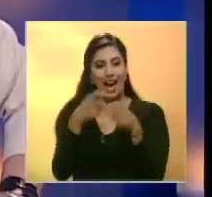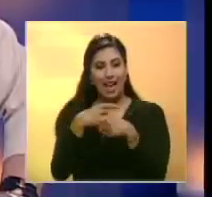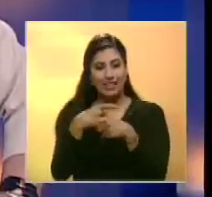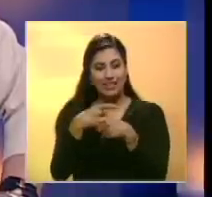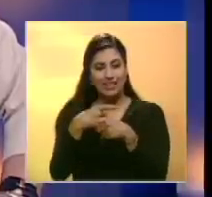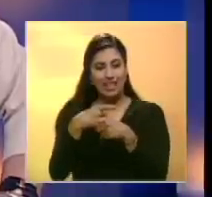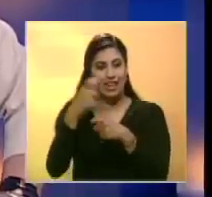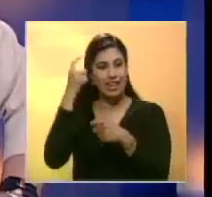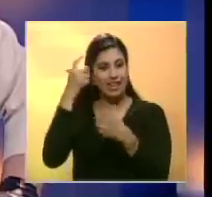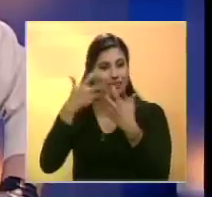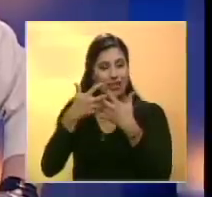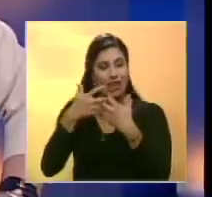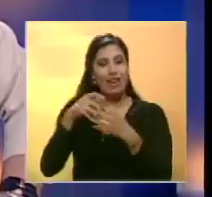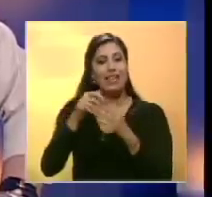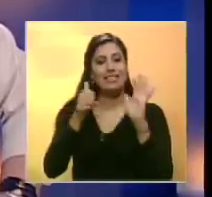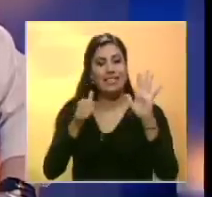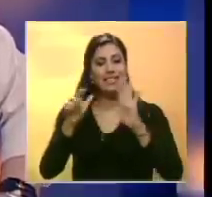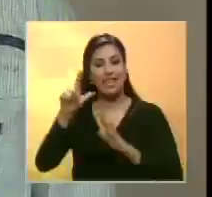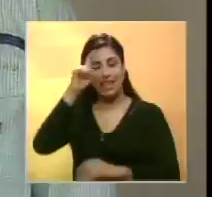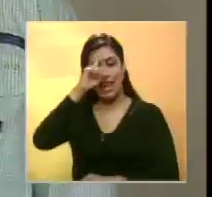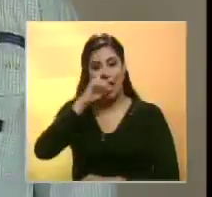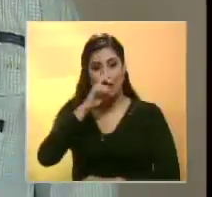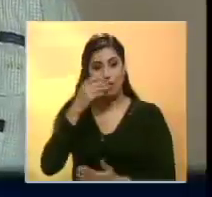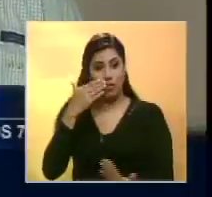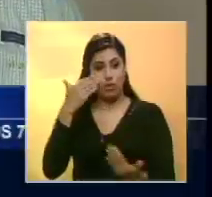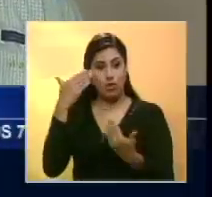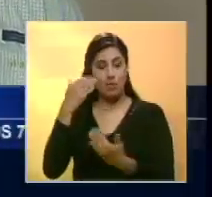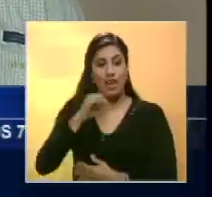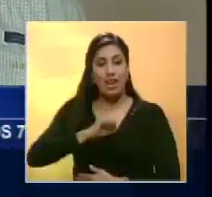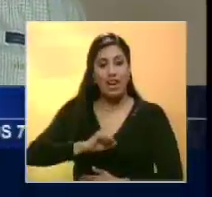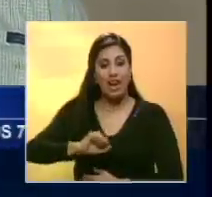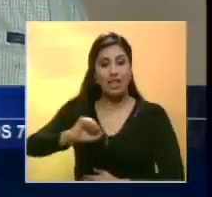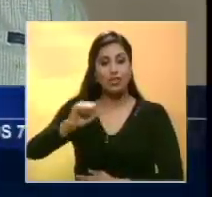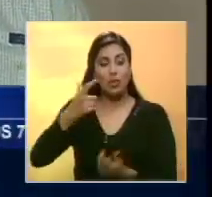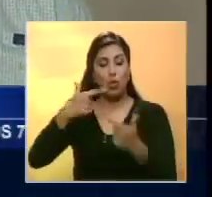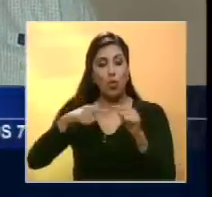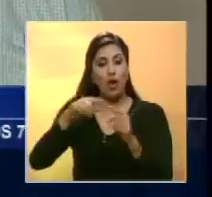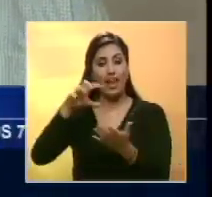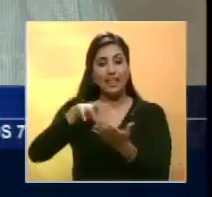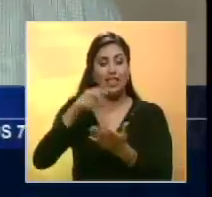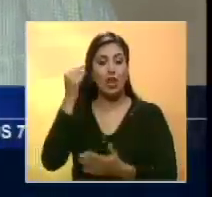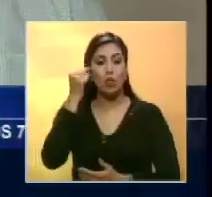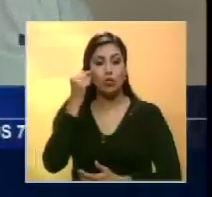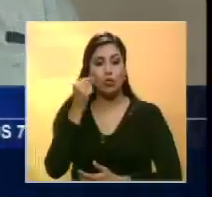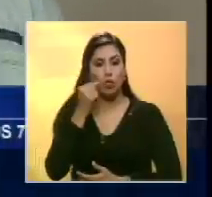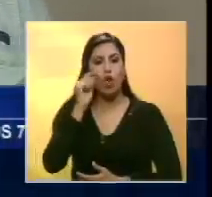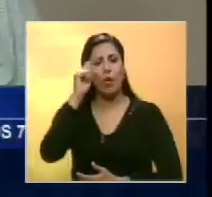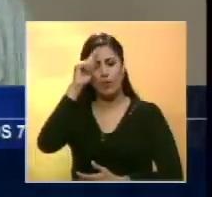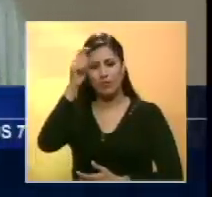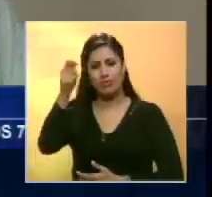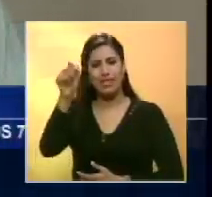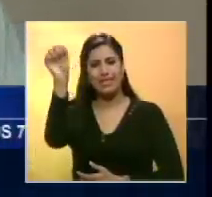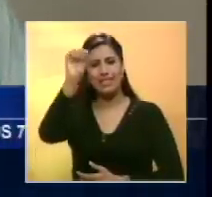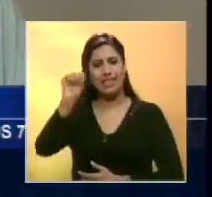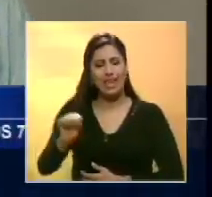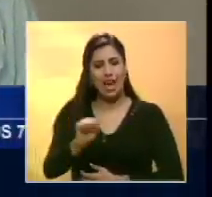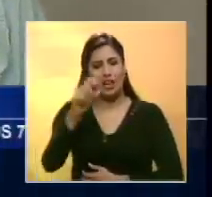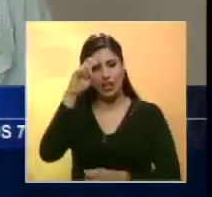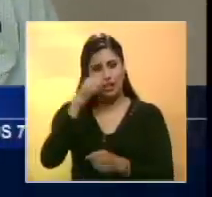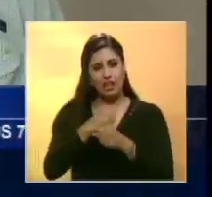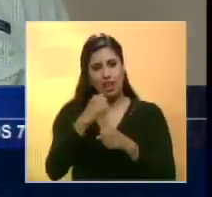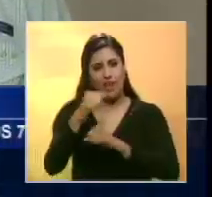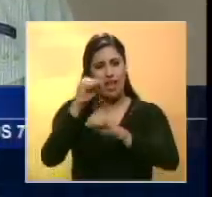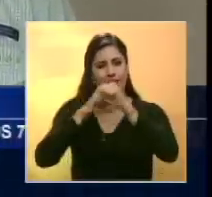médula a sus 67 años de edad. Cova nació en Cariaco, estado Sucre. Fue un reconocido sindicalista identificado